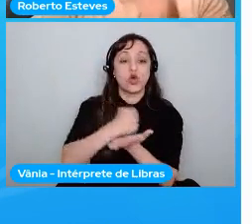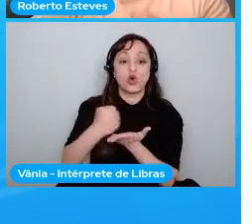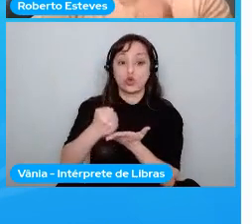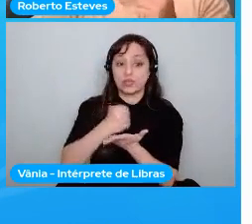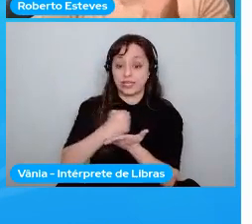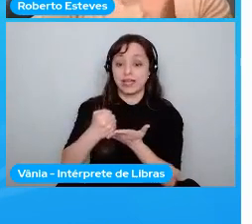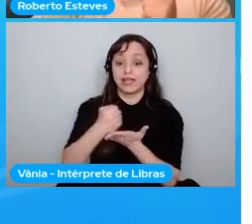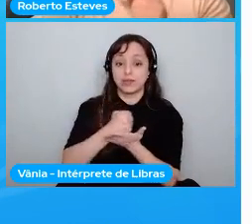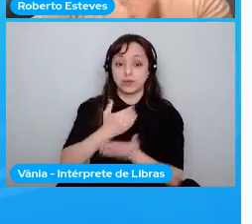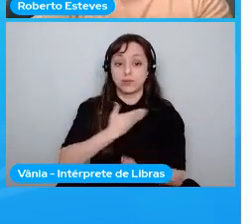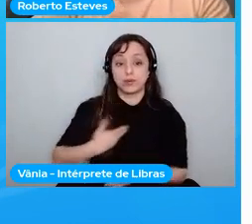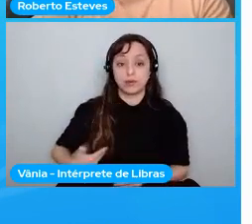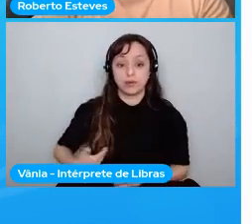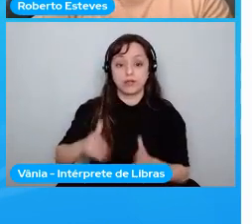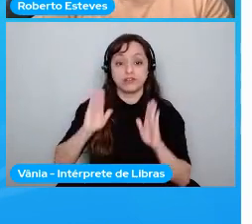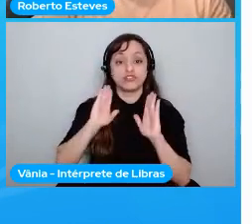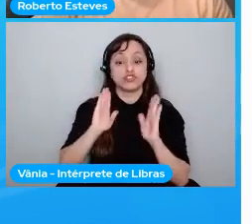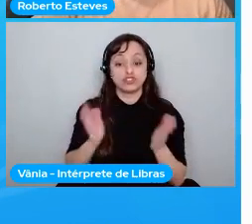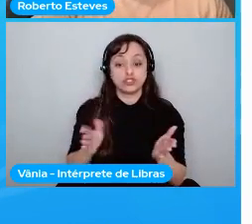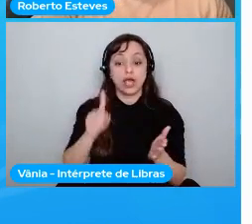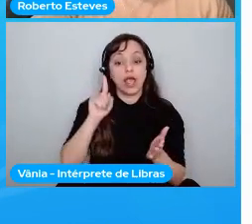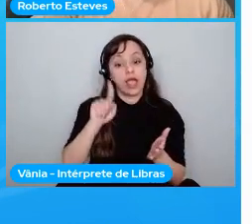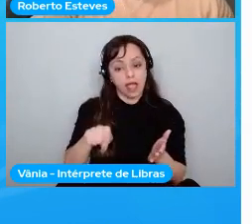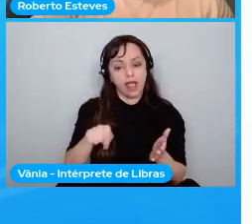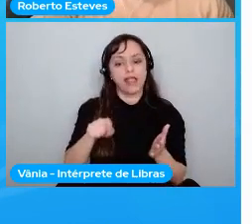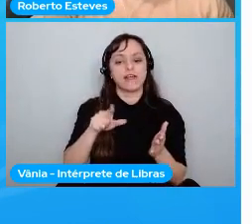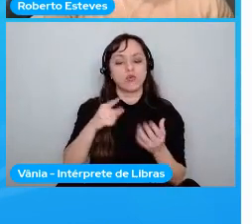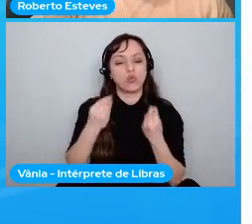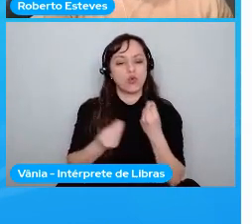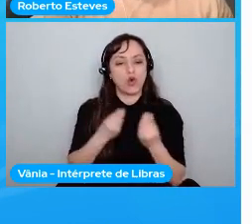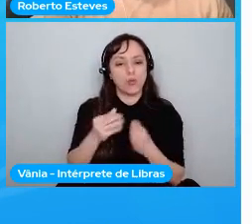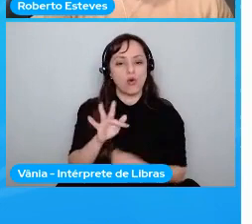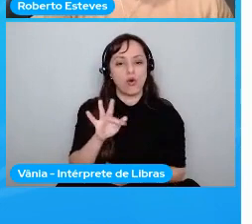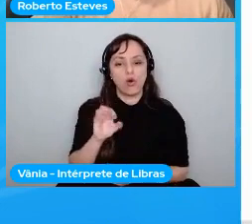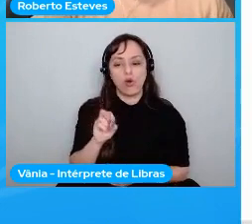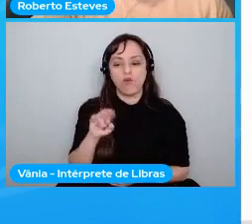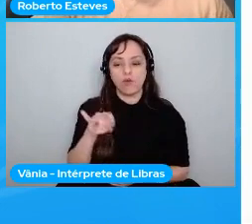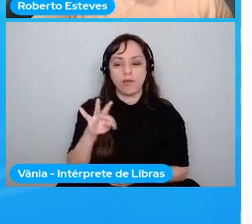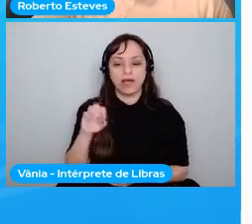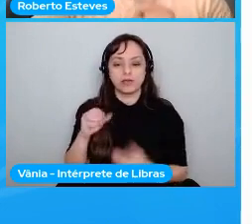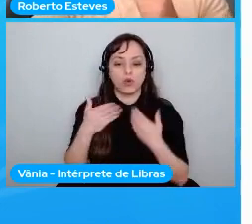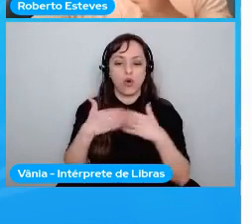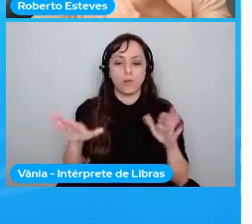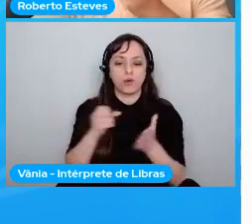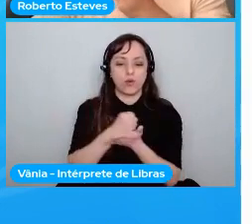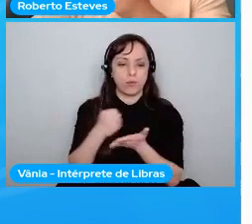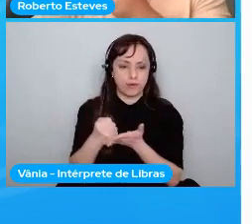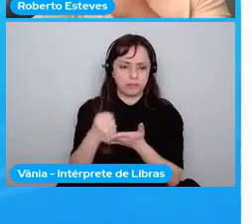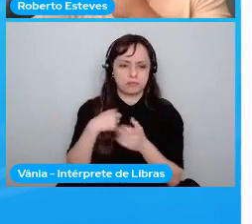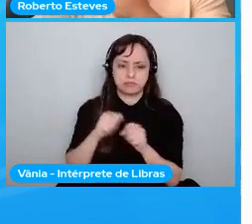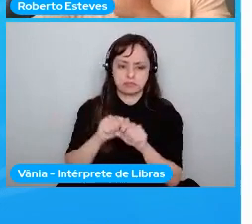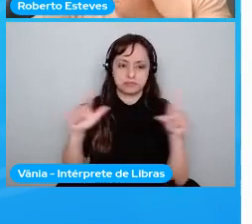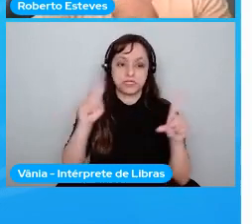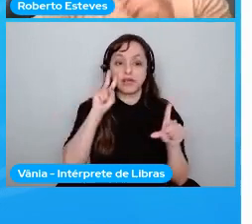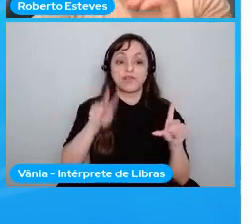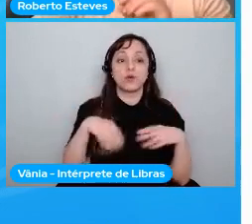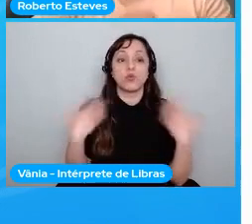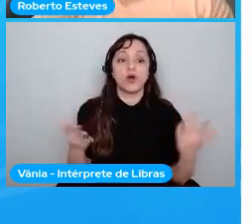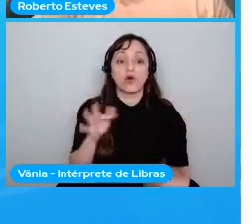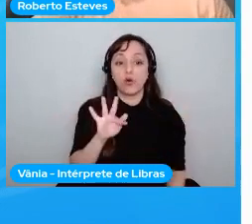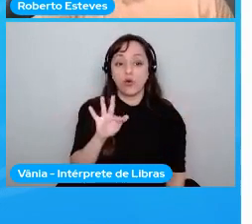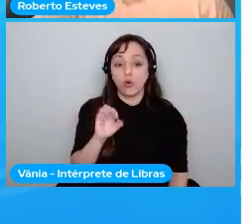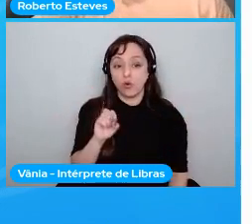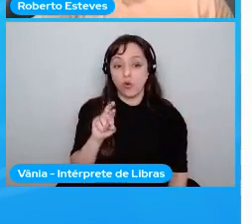en formato Open Contract. ¿Ya? Voy a abrir uno solamente para enseñarles cómo es este formato. Los que tienen un poquito